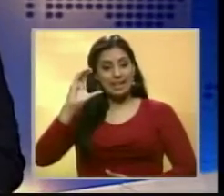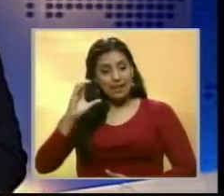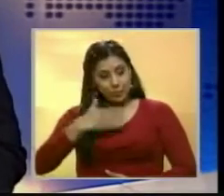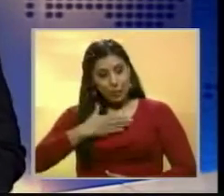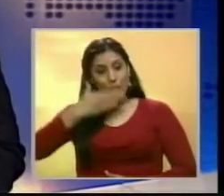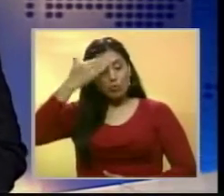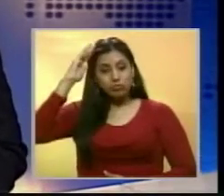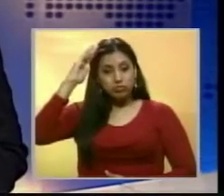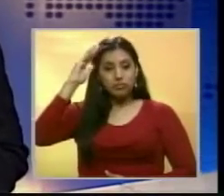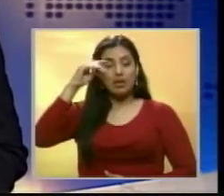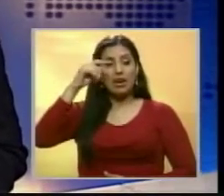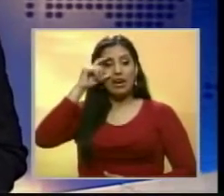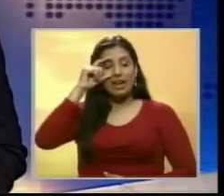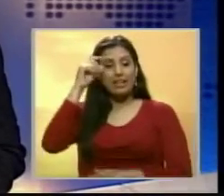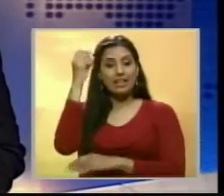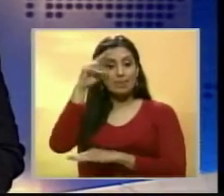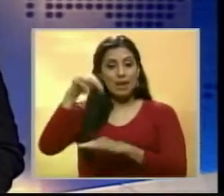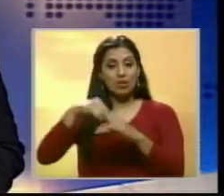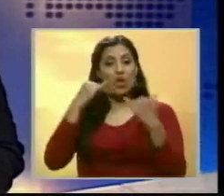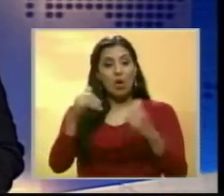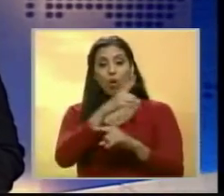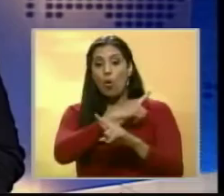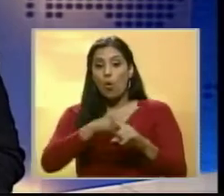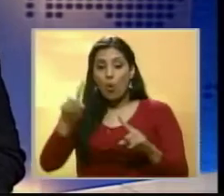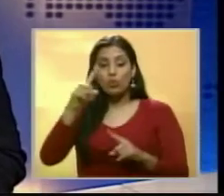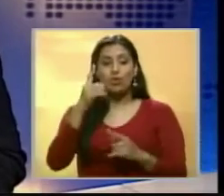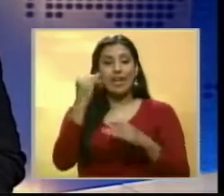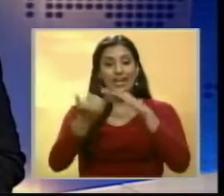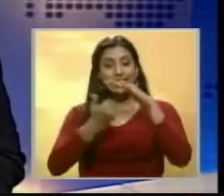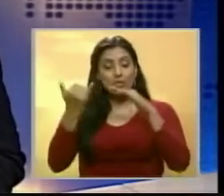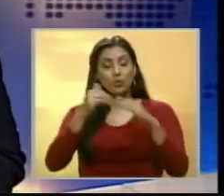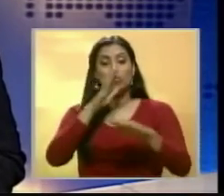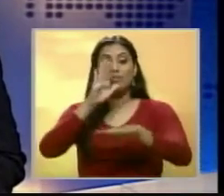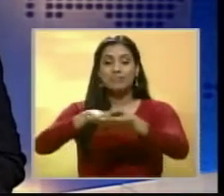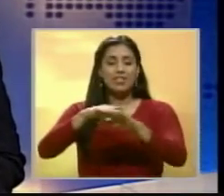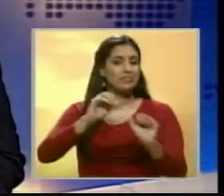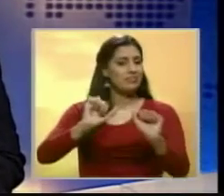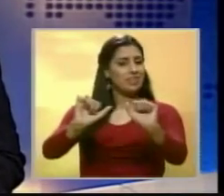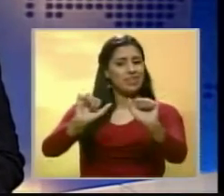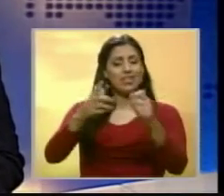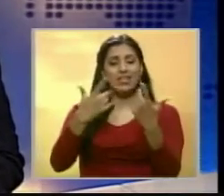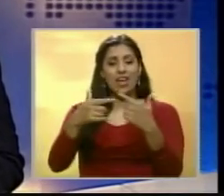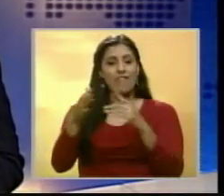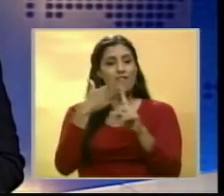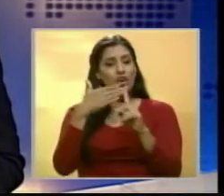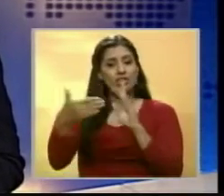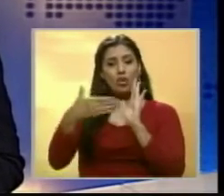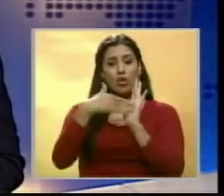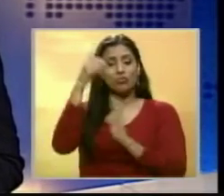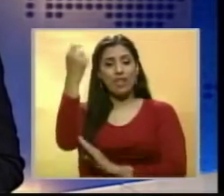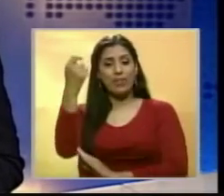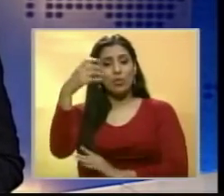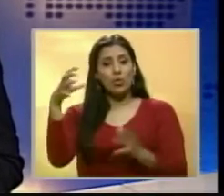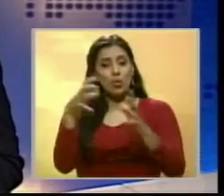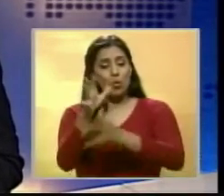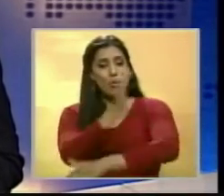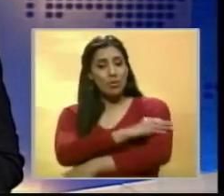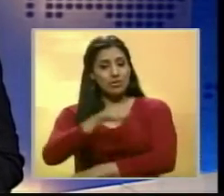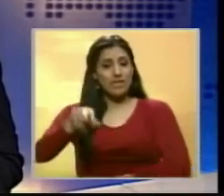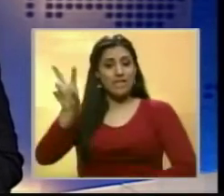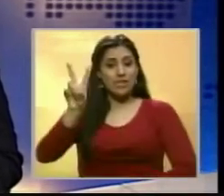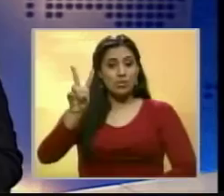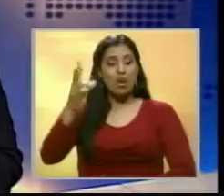Henry Ramos Ayub. Algunas instituciones y países de Latinoamérica manifestaron su rechazo a los hechos de violencia contra diputados de la oposición de